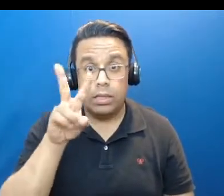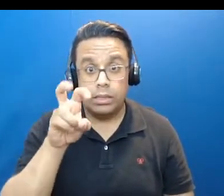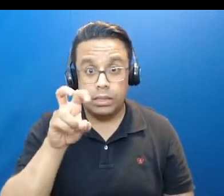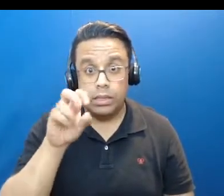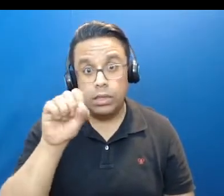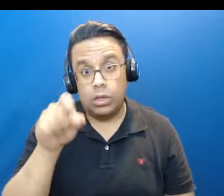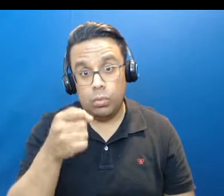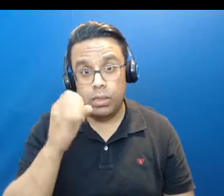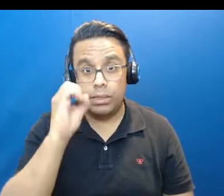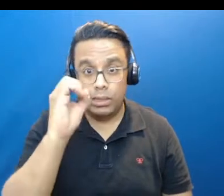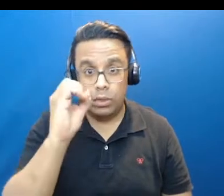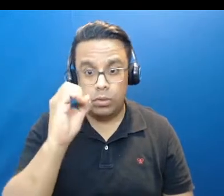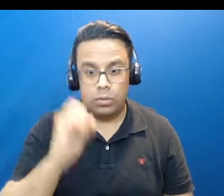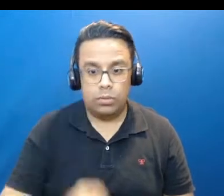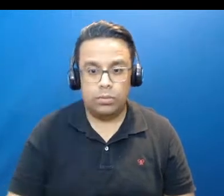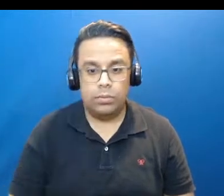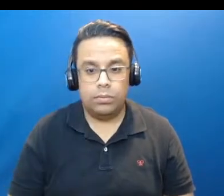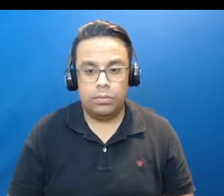7,0.